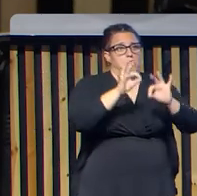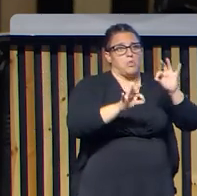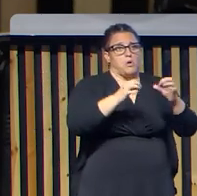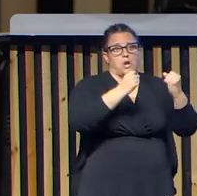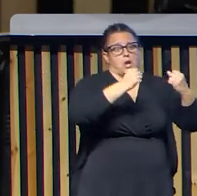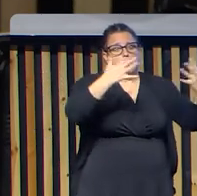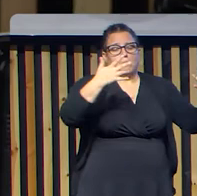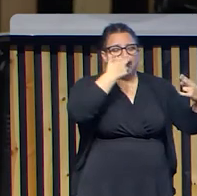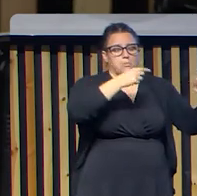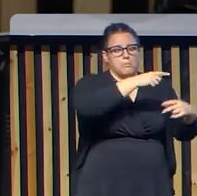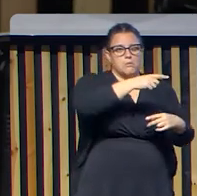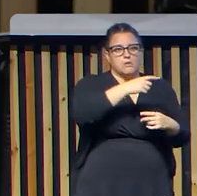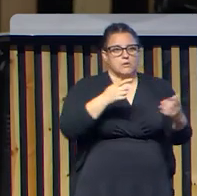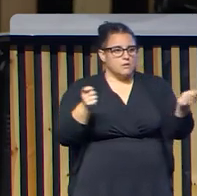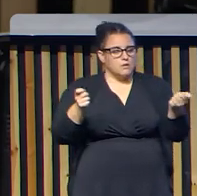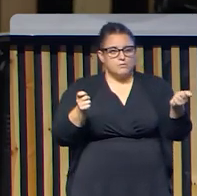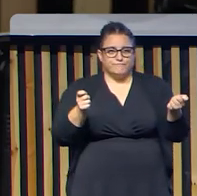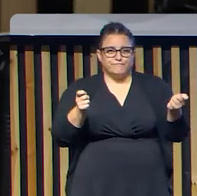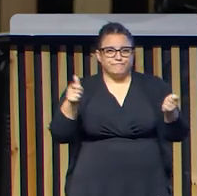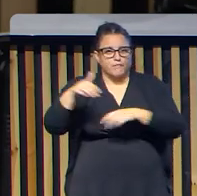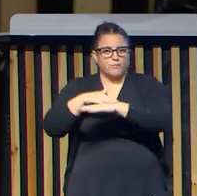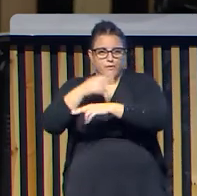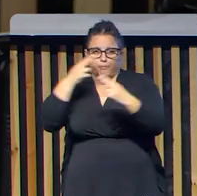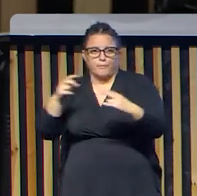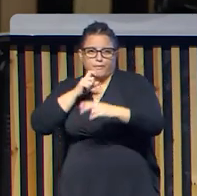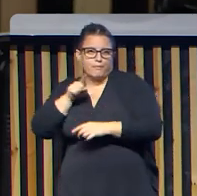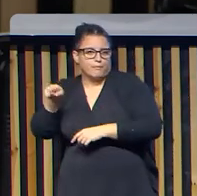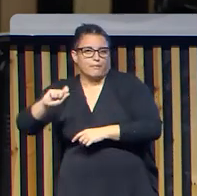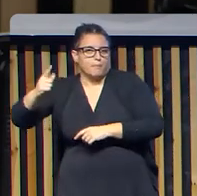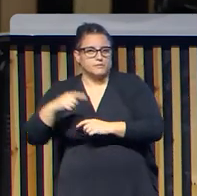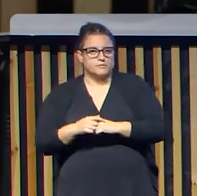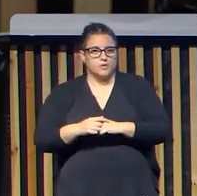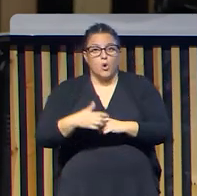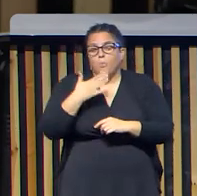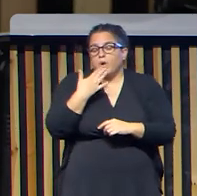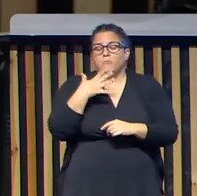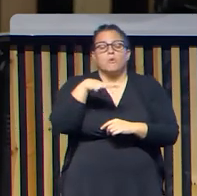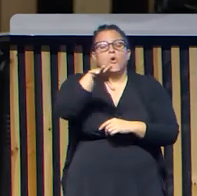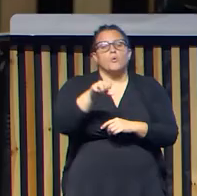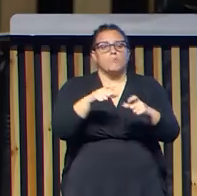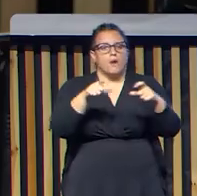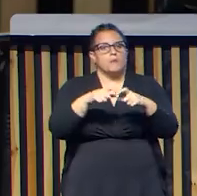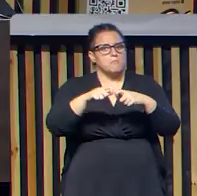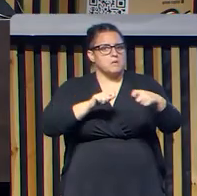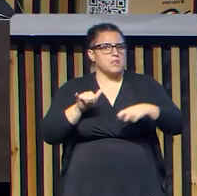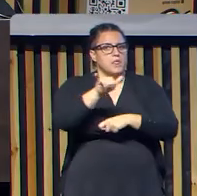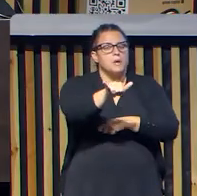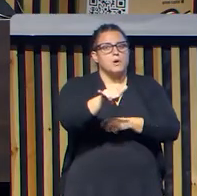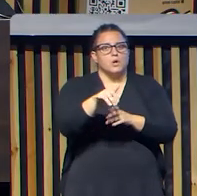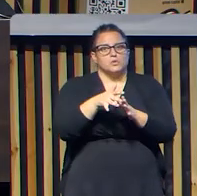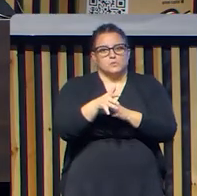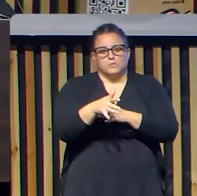oscuro o que compras como un billete de avión que a veces pueden significar compras significativas en cuanto